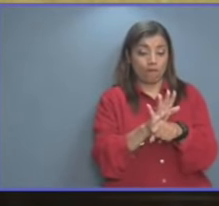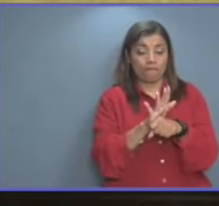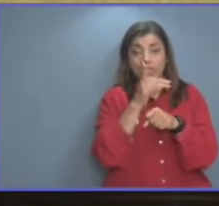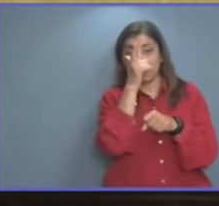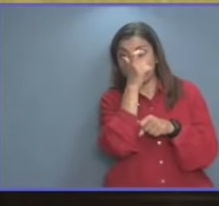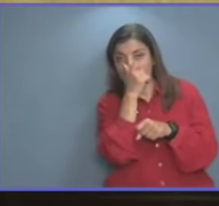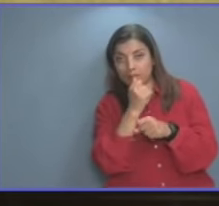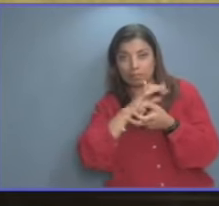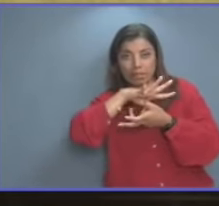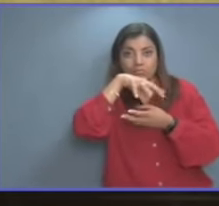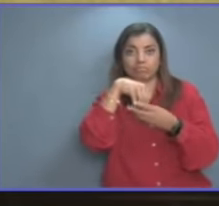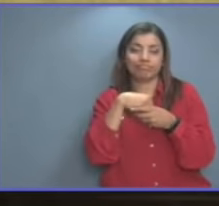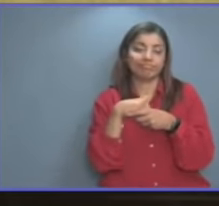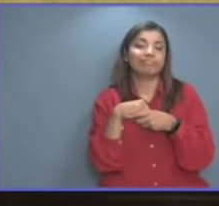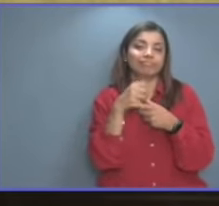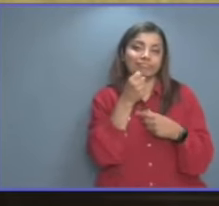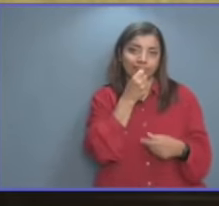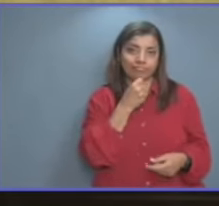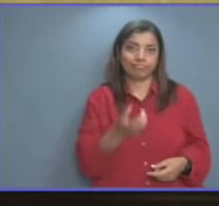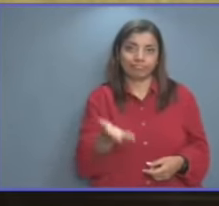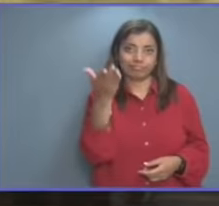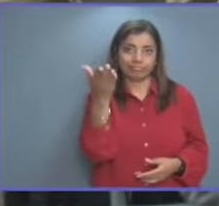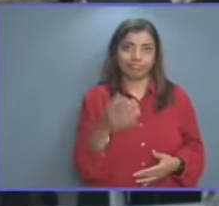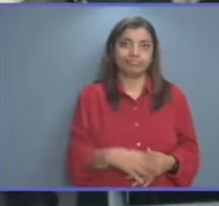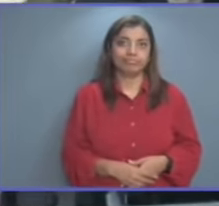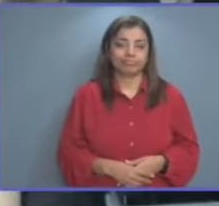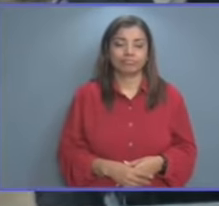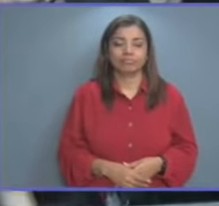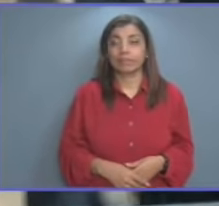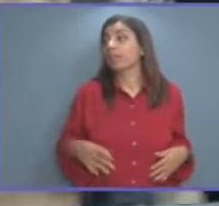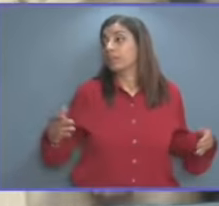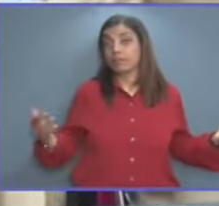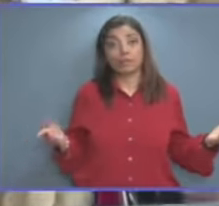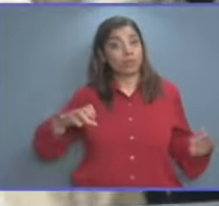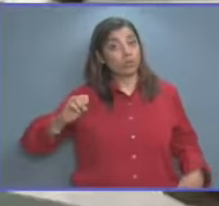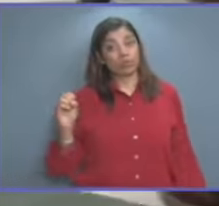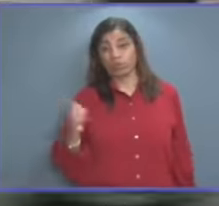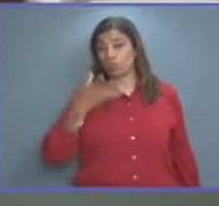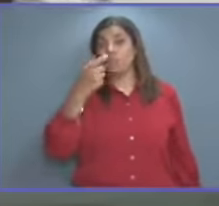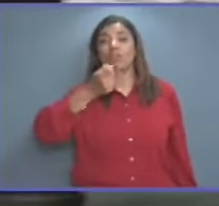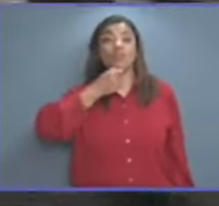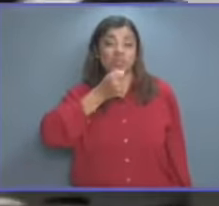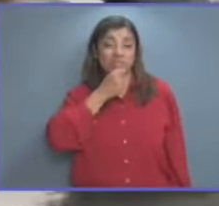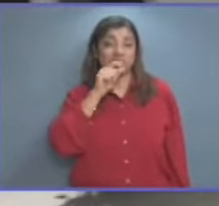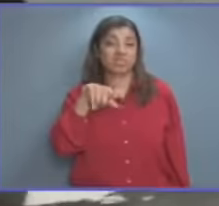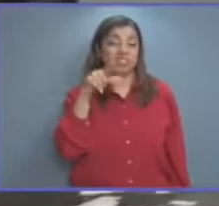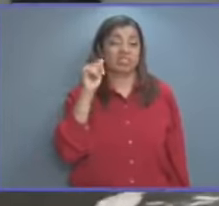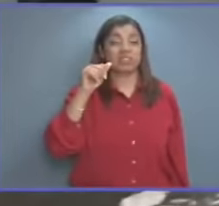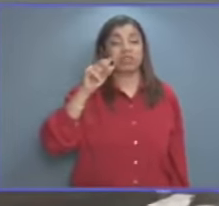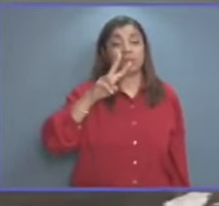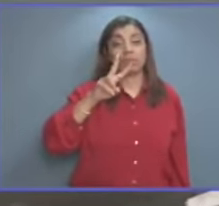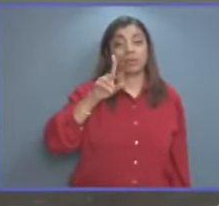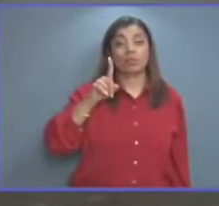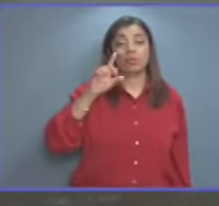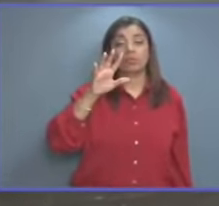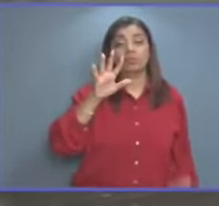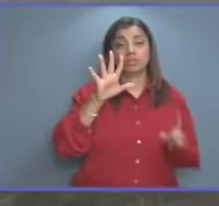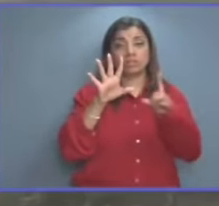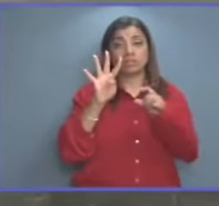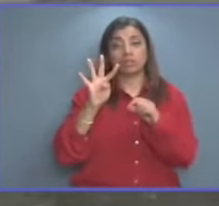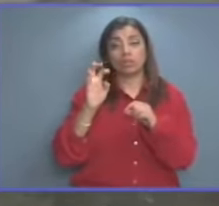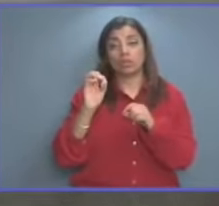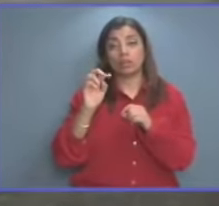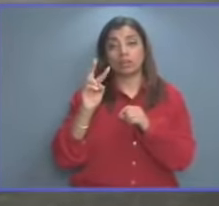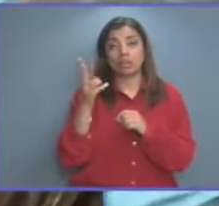y es más a continuación una nueva variante del corona virus denominada como ve 1 642